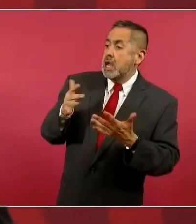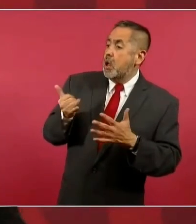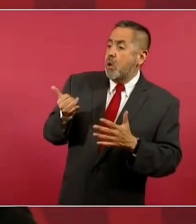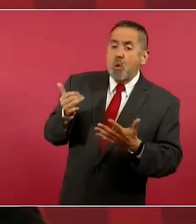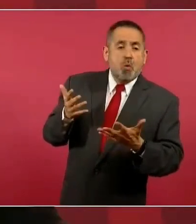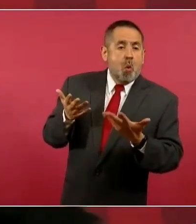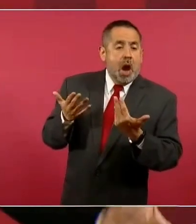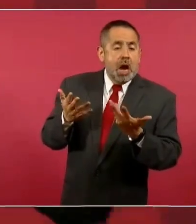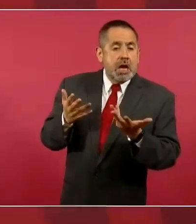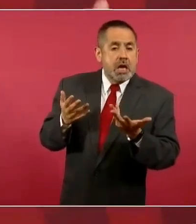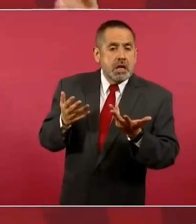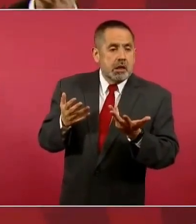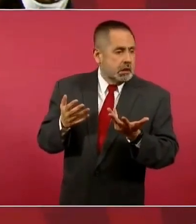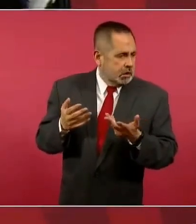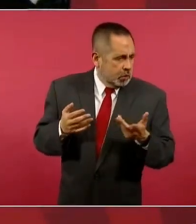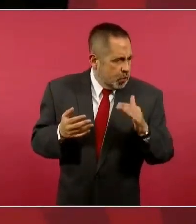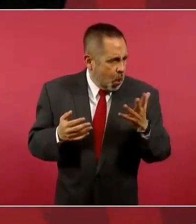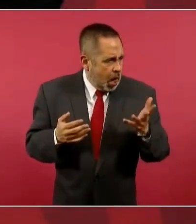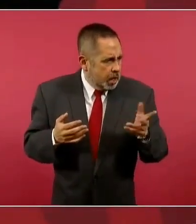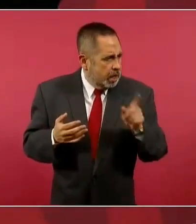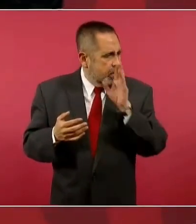Y el gobierno